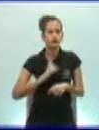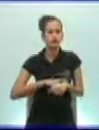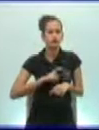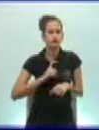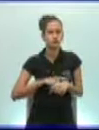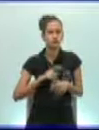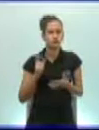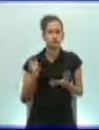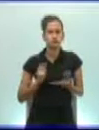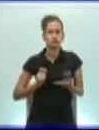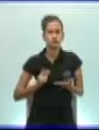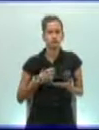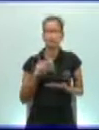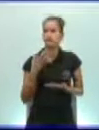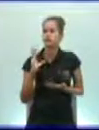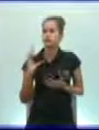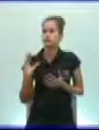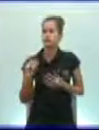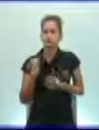en casa. Adelante.